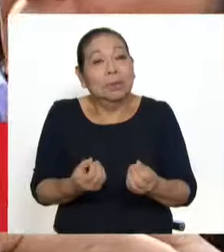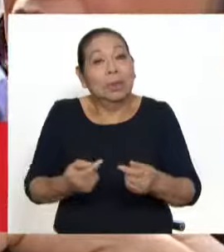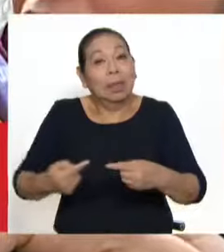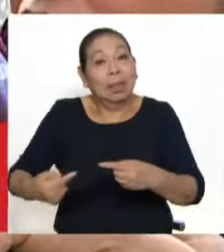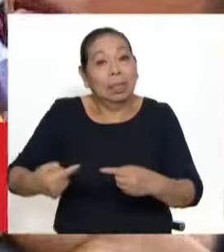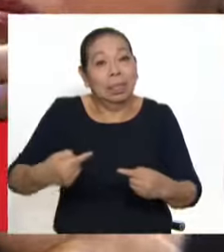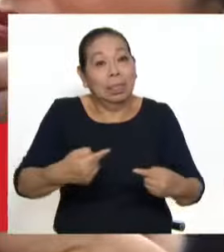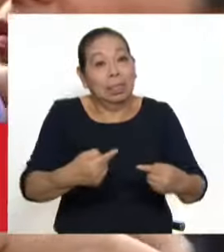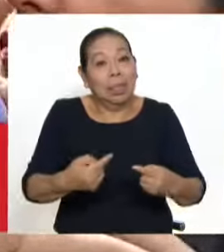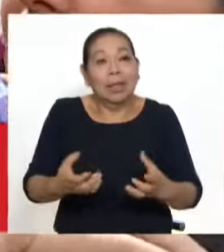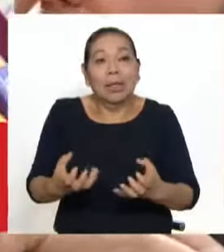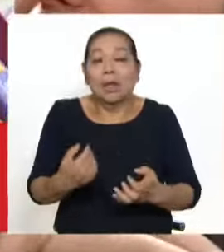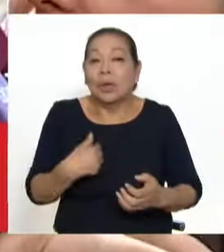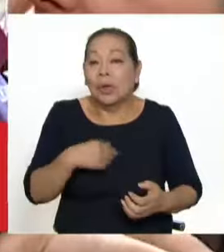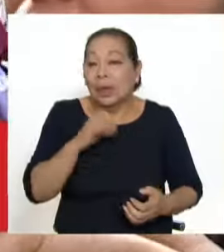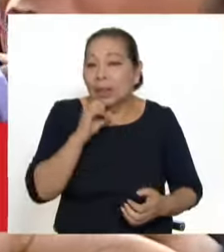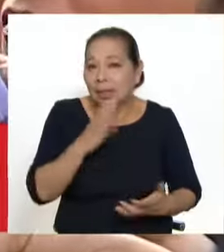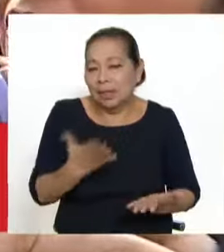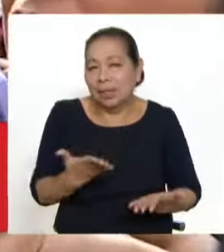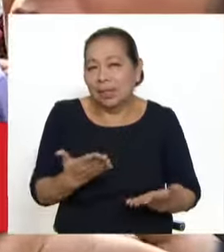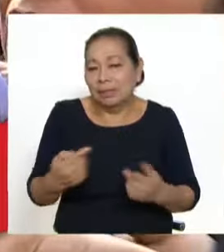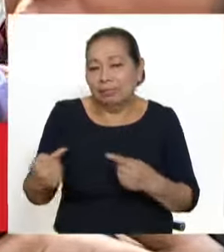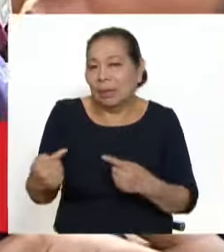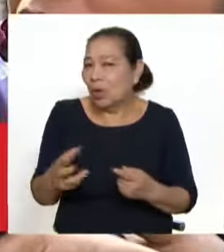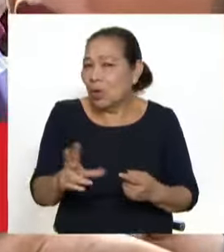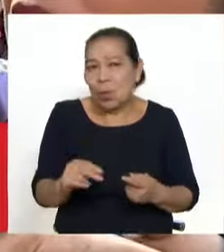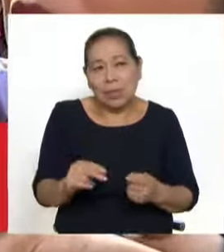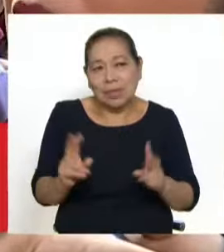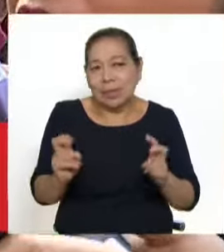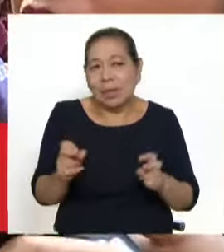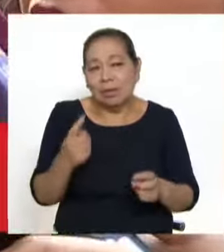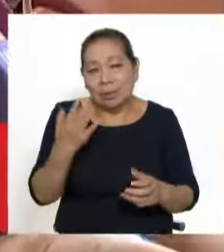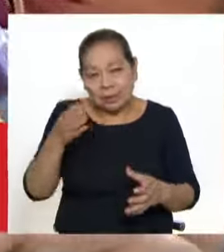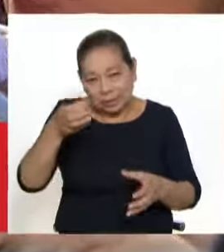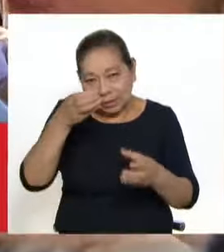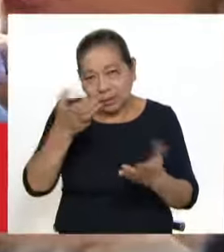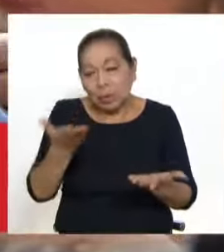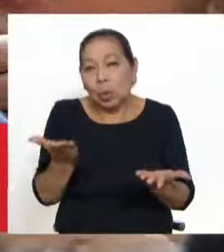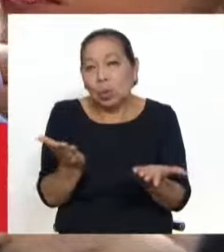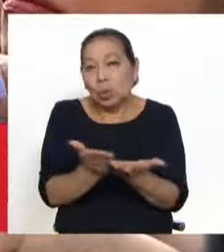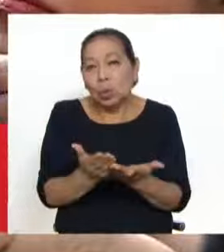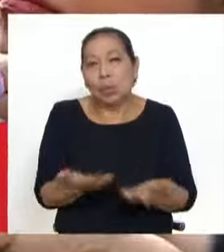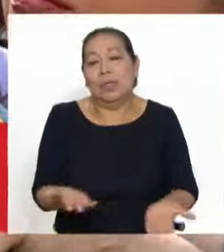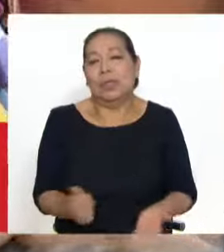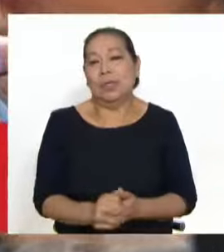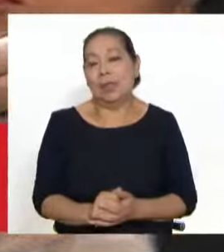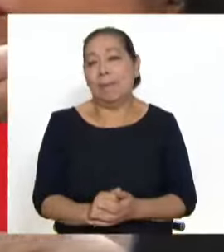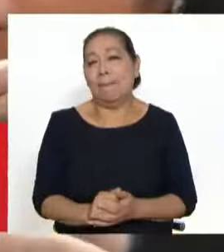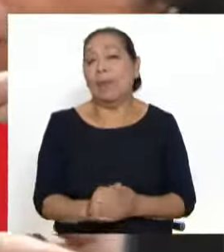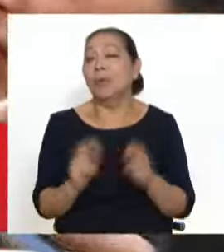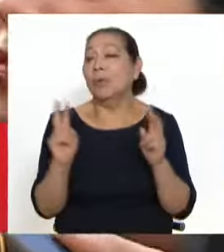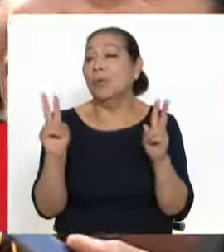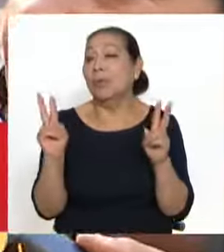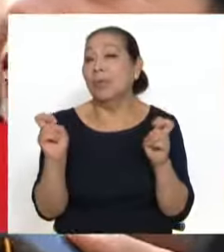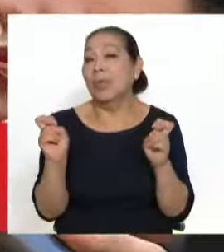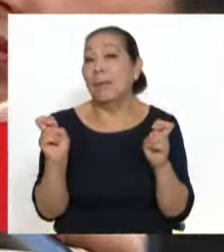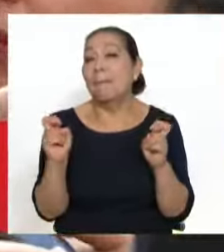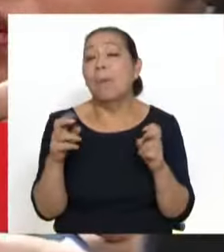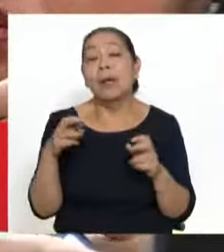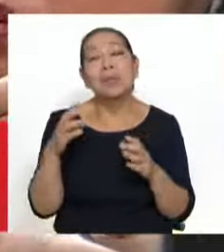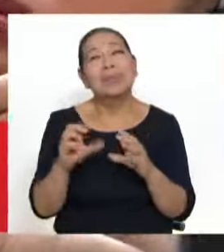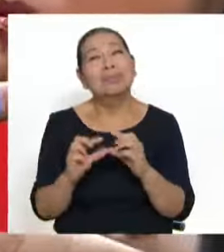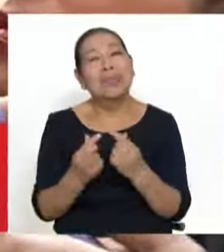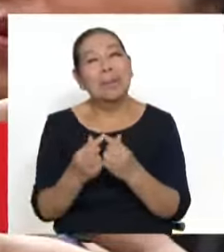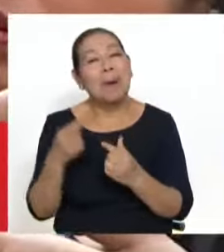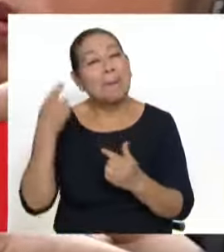disputa. Eso es lo que quiero decir. Esa disputa no era un tema de conocimientos, de sumar 2 más 2, era un tema más bien